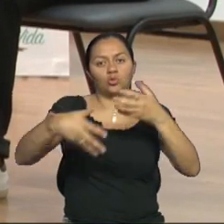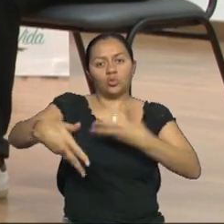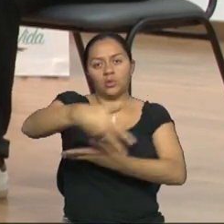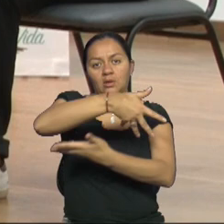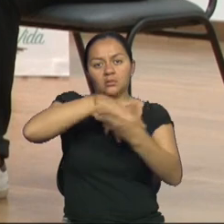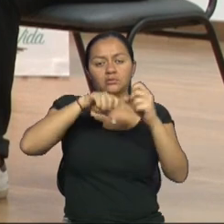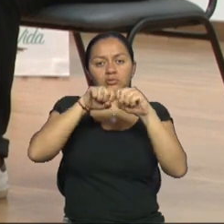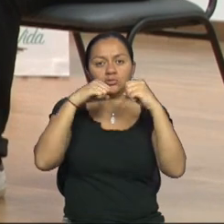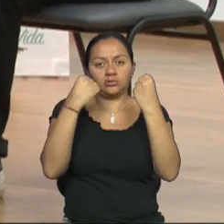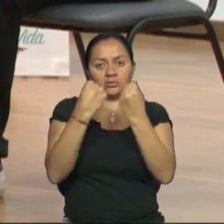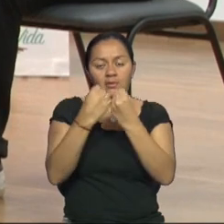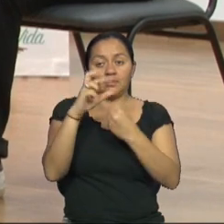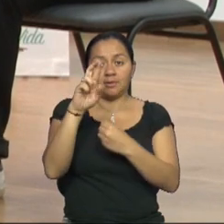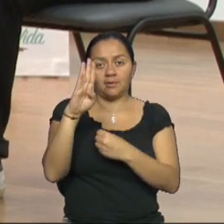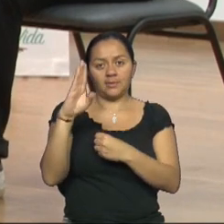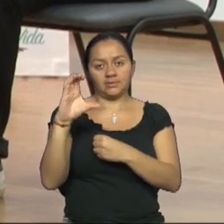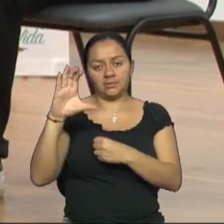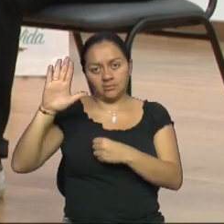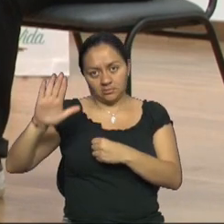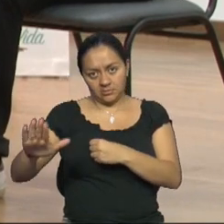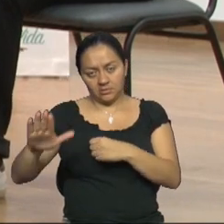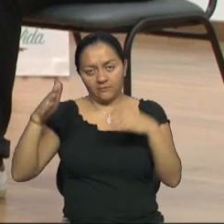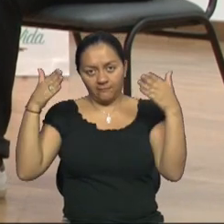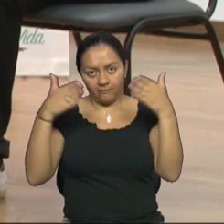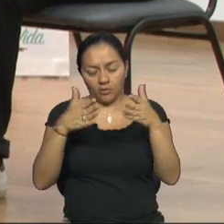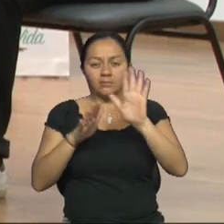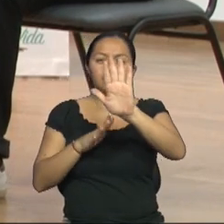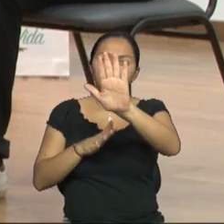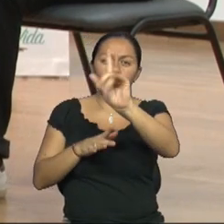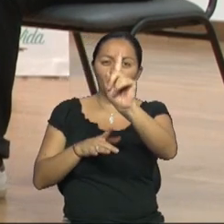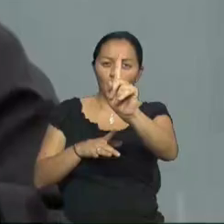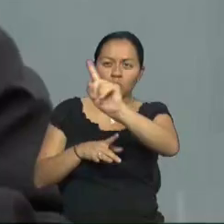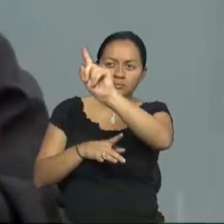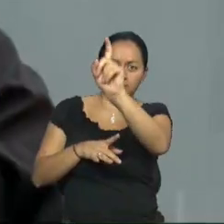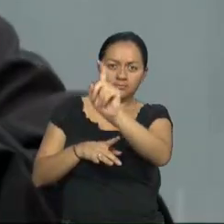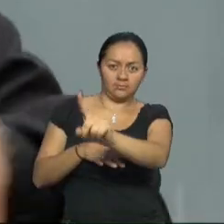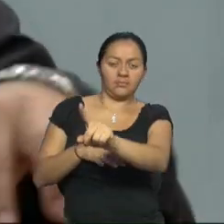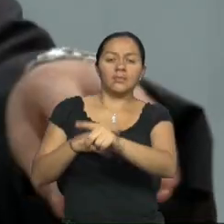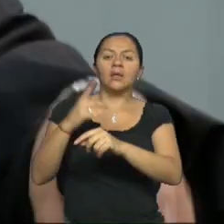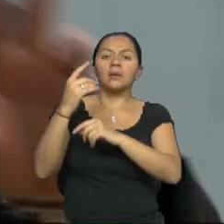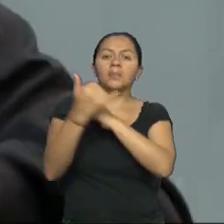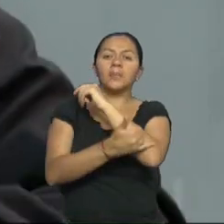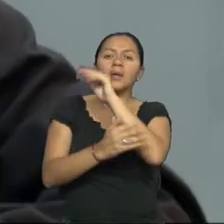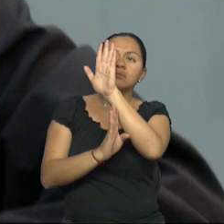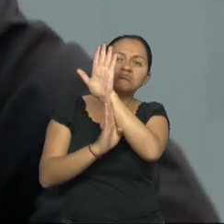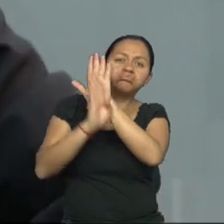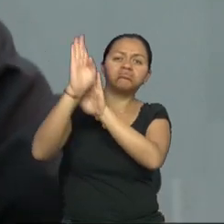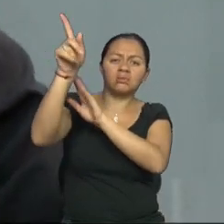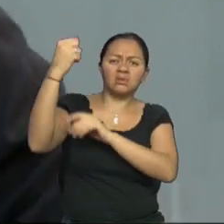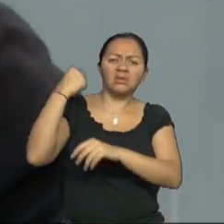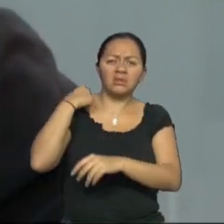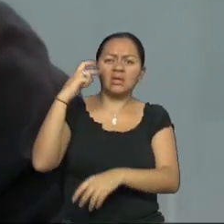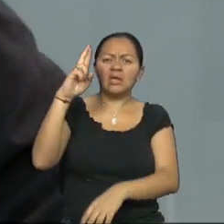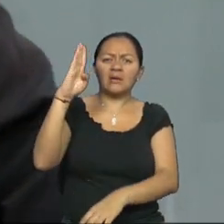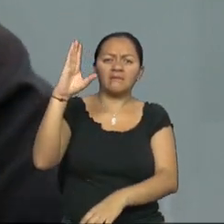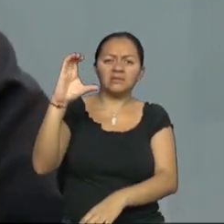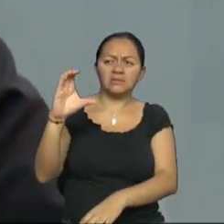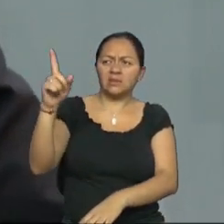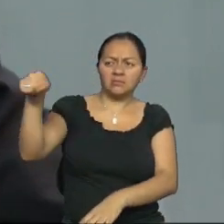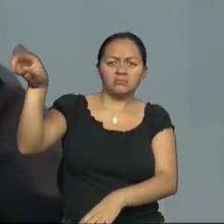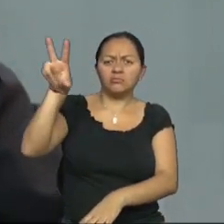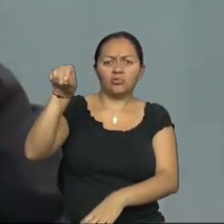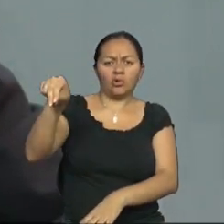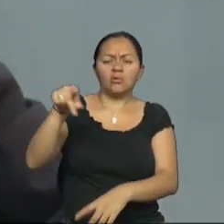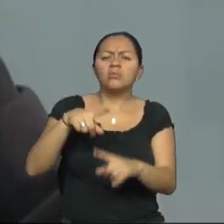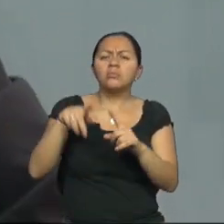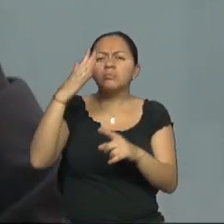inclusión basada en la comunidad. En la comunidad. Sí. Pero hay una cosa interesante. ¿Por qué los países desarrollados no tienen una práctica del RBC? No todos, por supuesto,